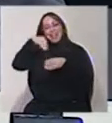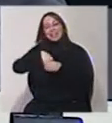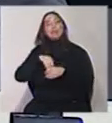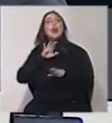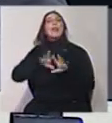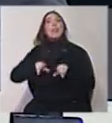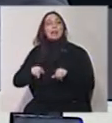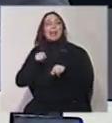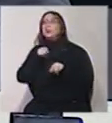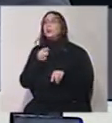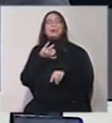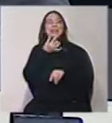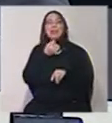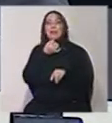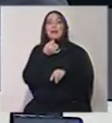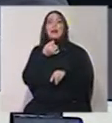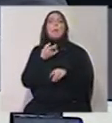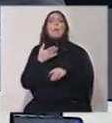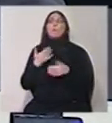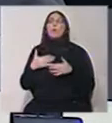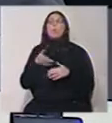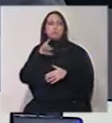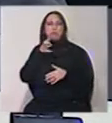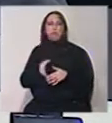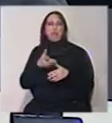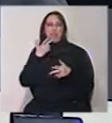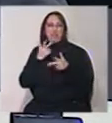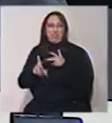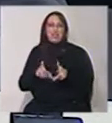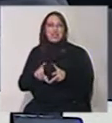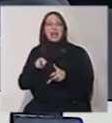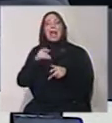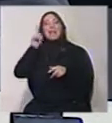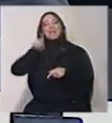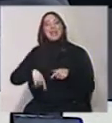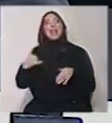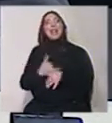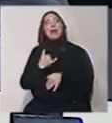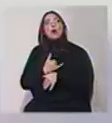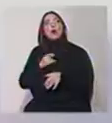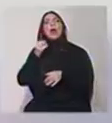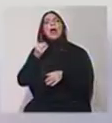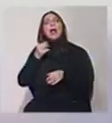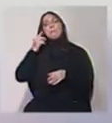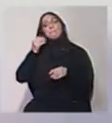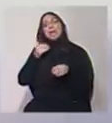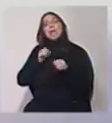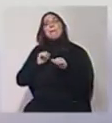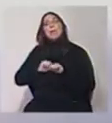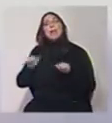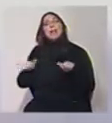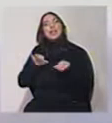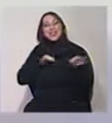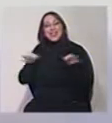una simplificación claro. bastante grosera y que conduce a muchos errores de apreciación estratégica. No seríamos el